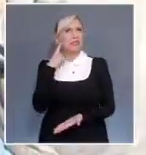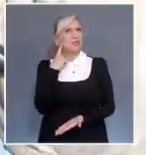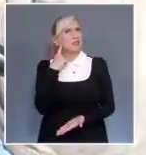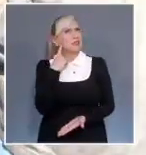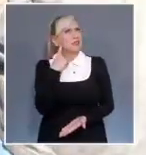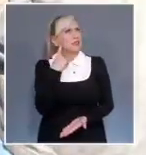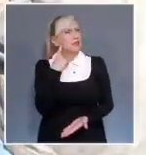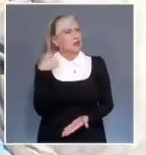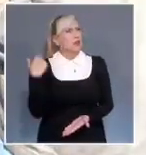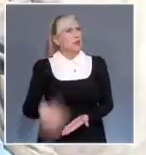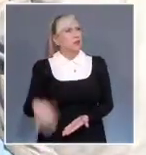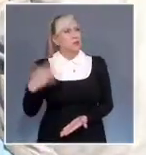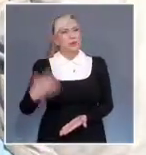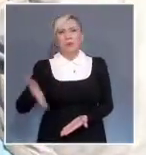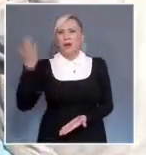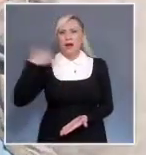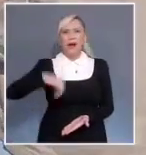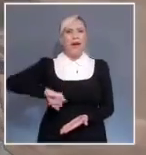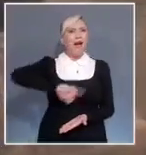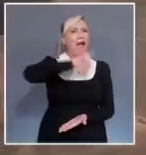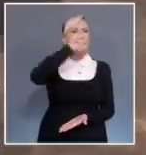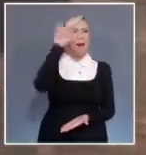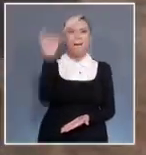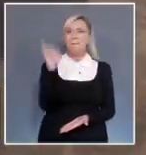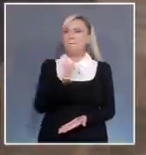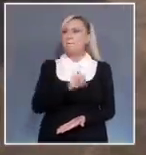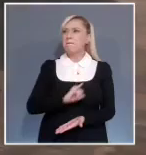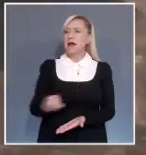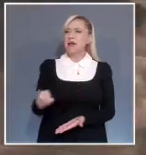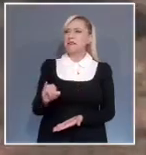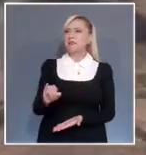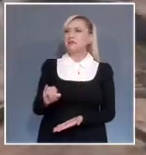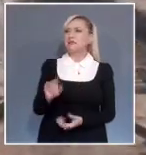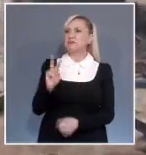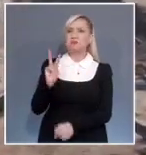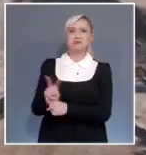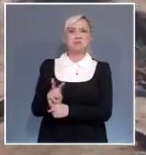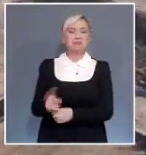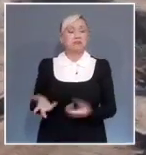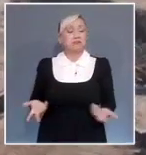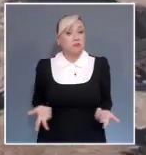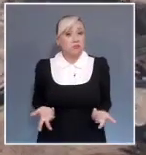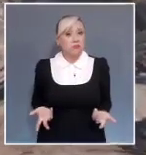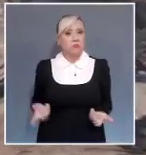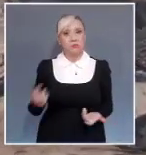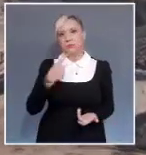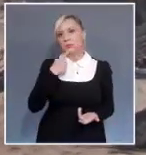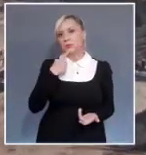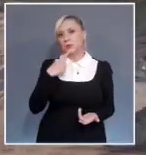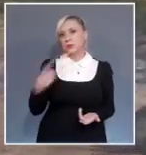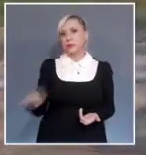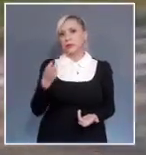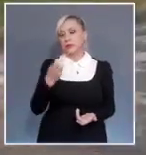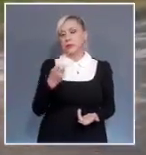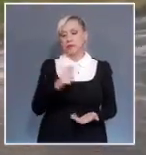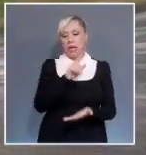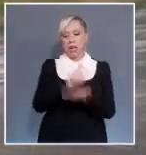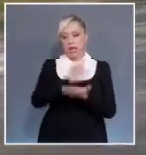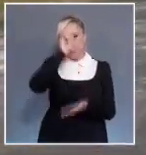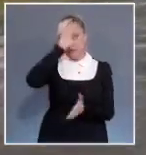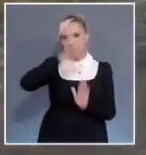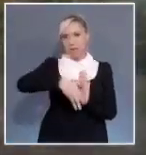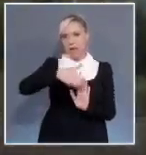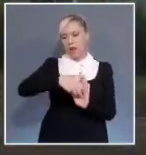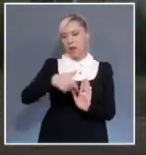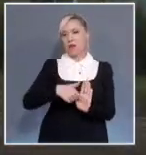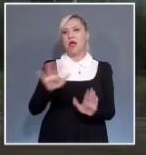operación, denunciaron participantes en el seminario socioambiental. Así quedó la ley minera, aprobada en el